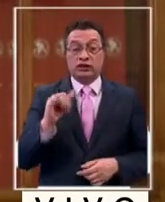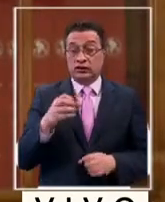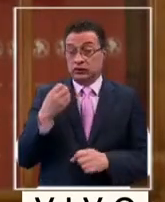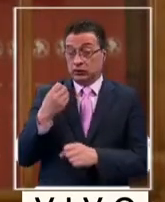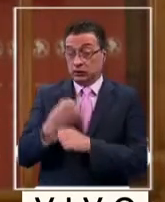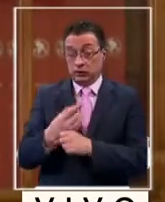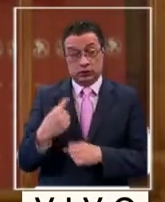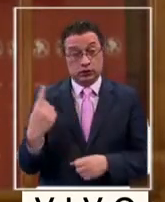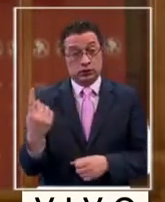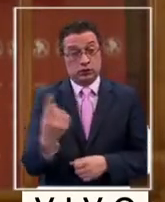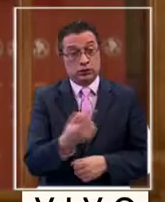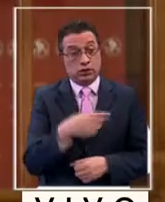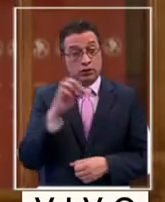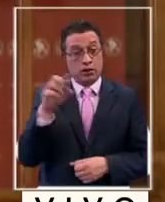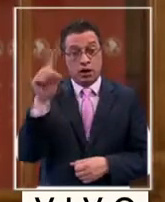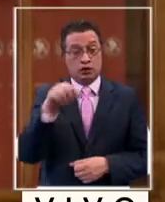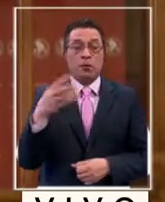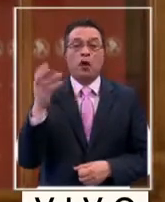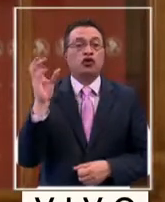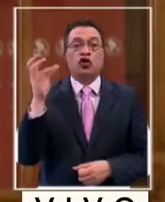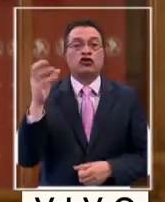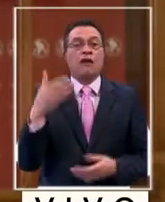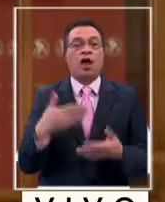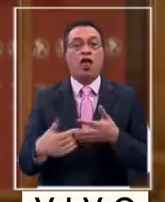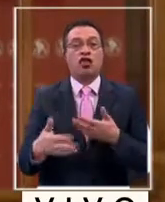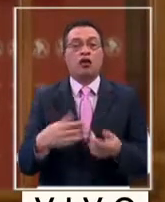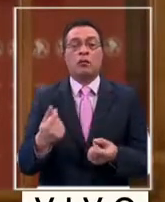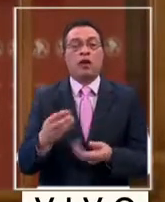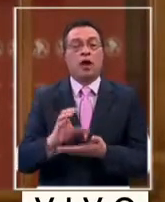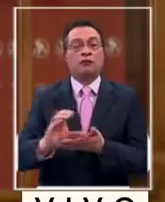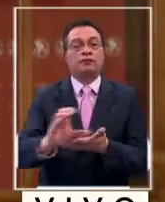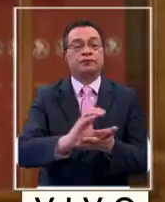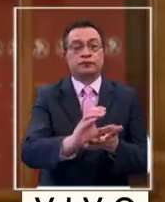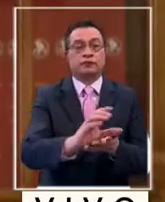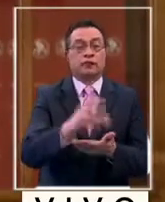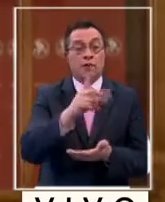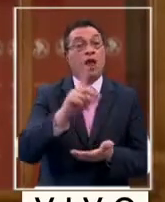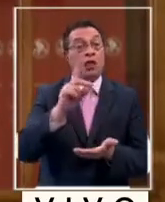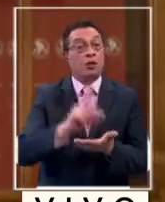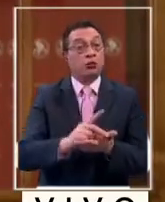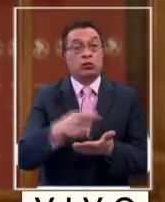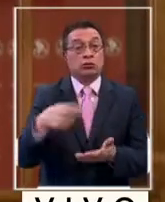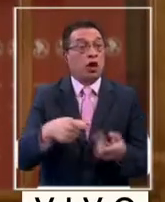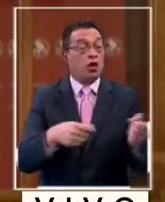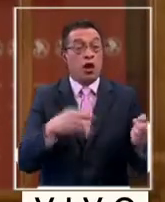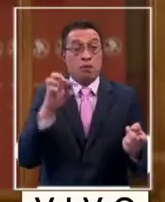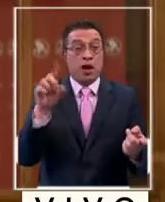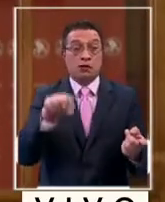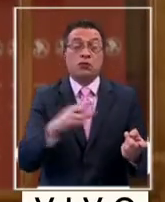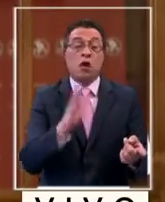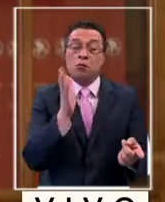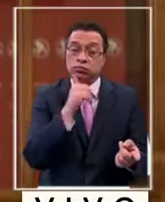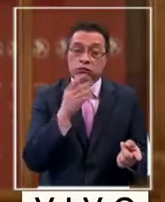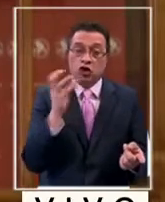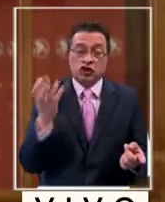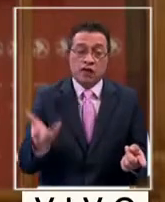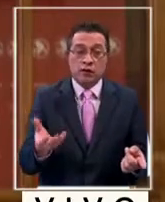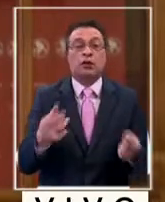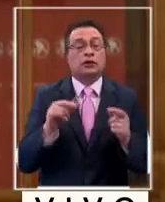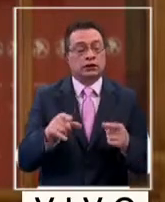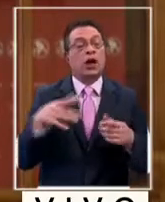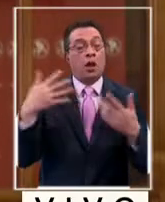militancia no estaba enterado de dónde se estaba invirtiendo, ni siquiera los parlamentarios. Por tanto, yo creo que acá es importante poder descartar aquello.